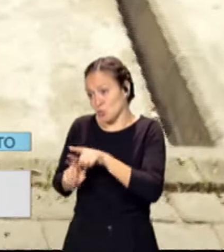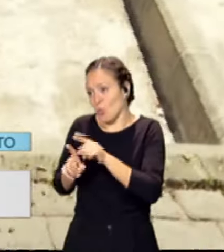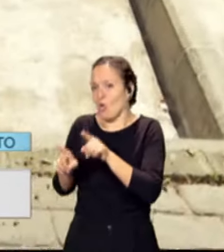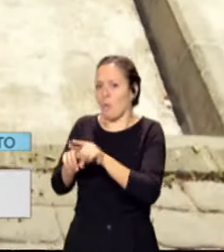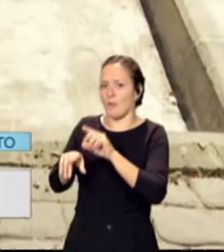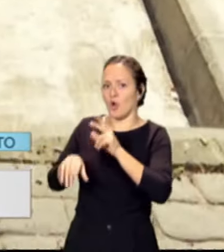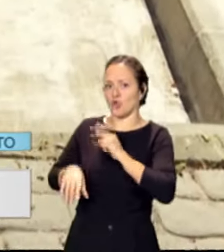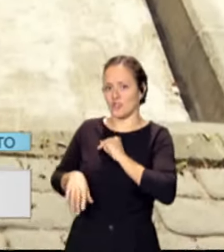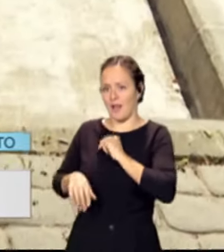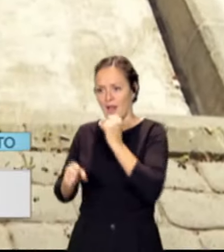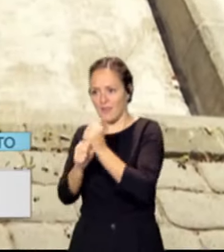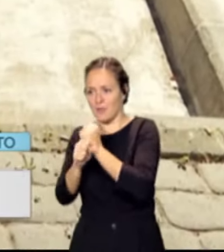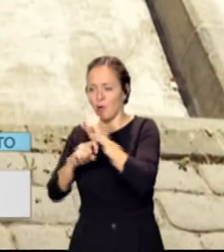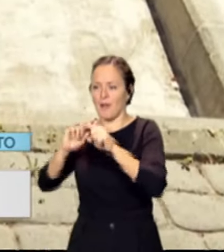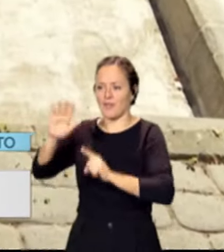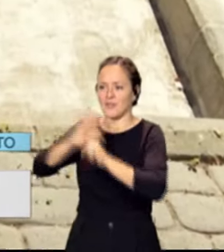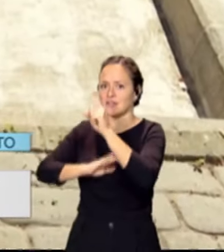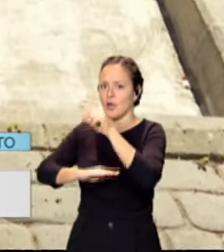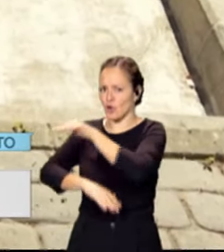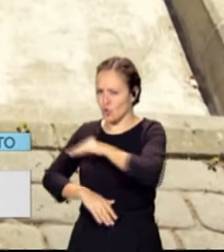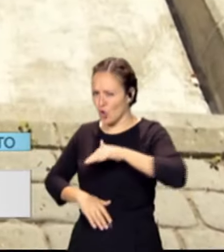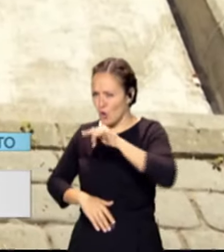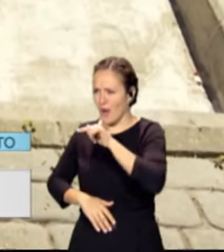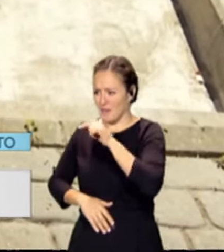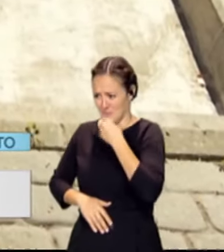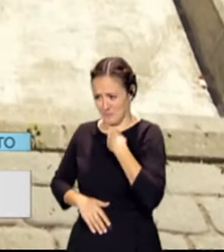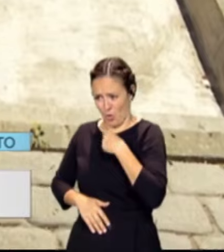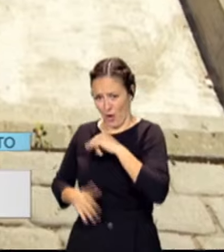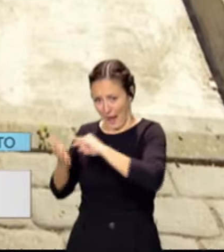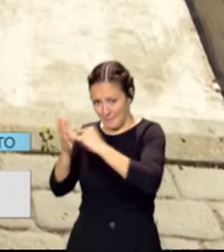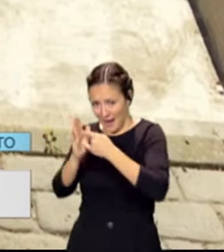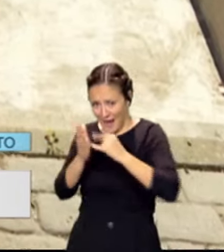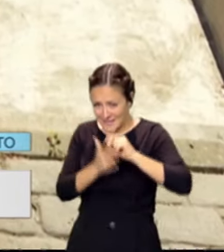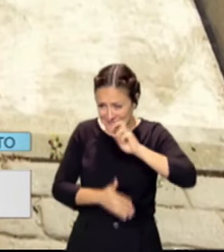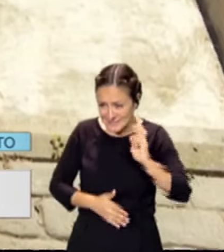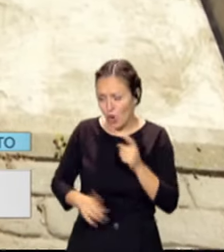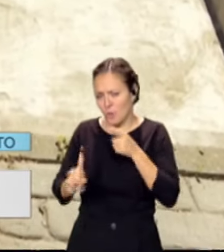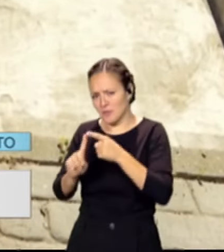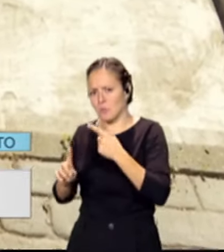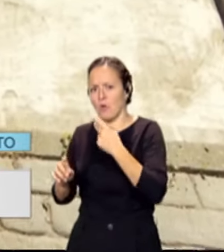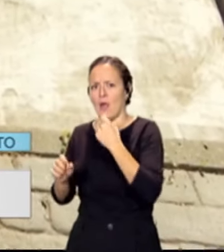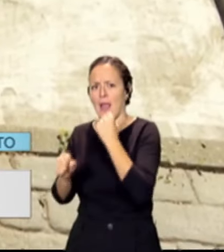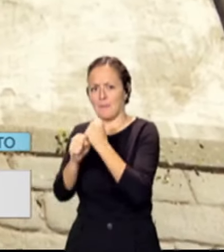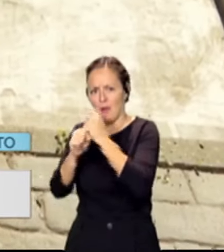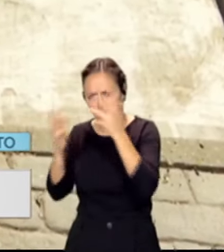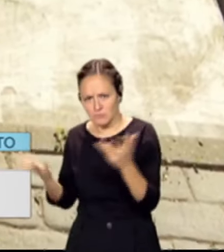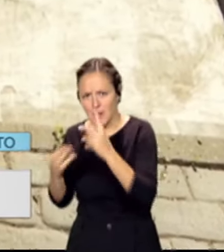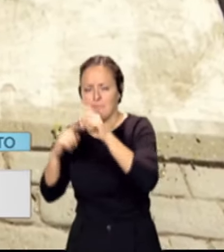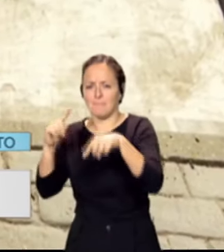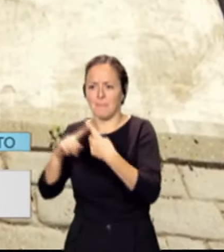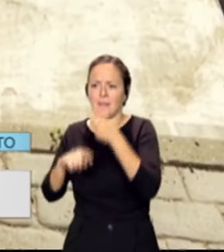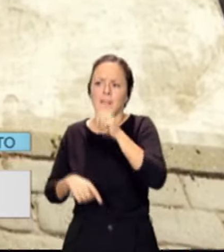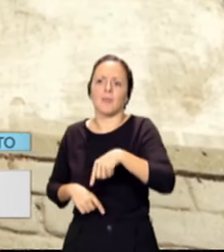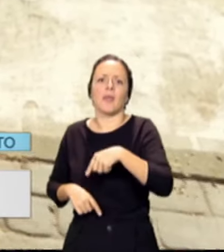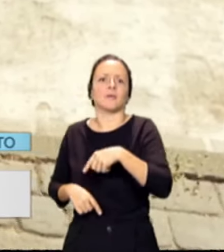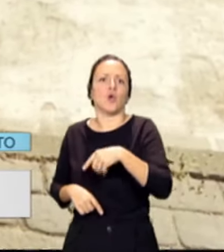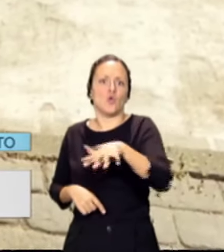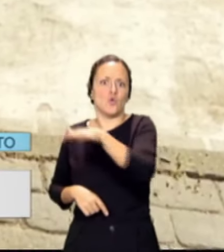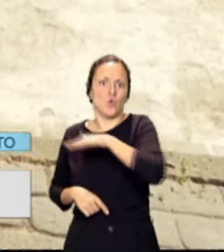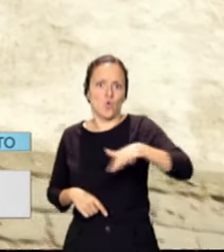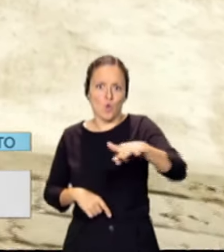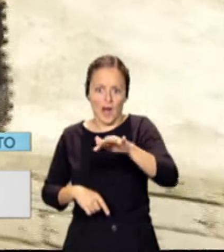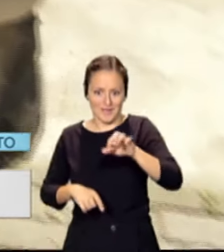y desarrollo local es importante estos planes para eso para fomentar el empleo y además mejorar por lugares que son especialmente